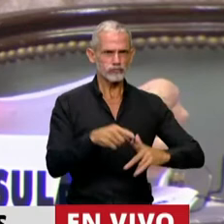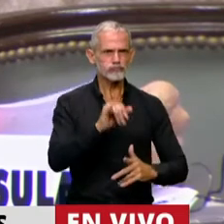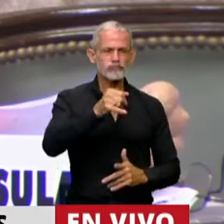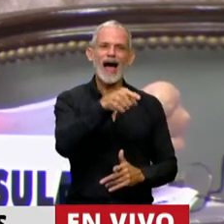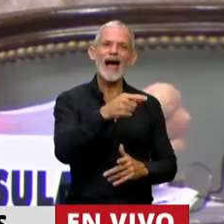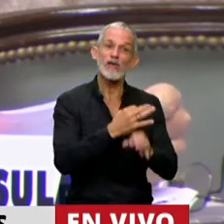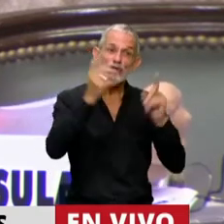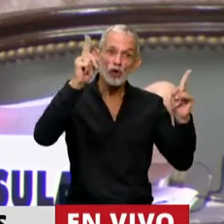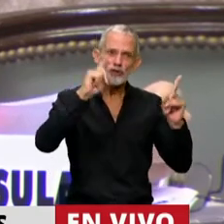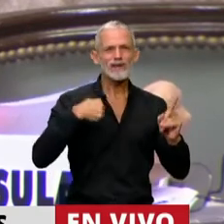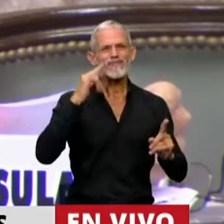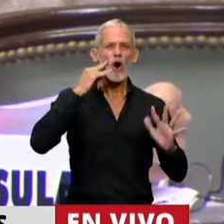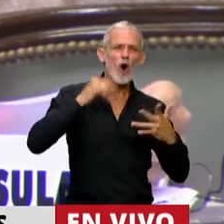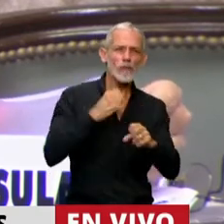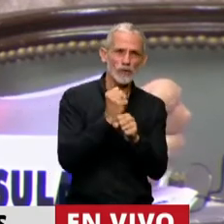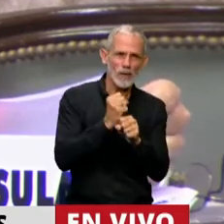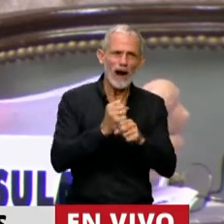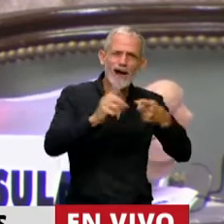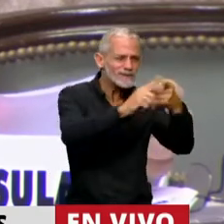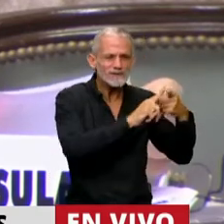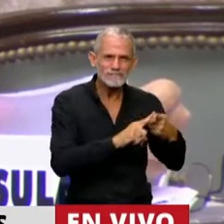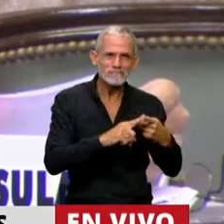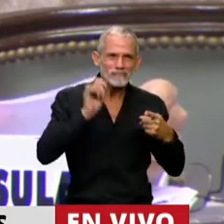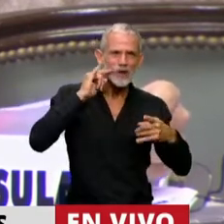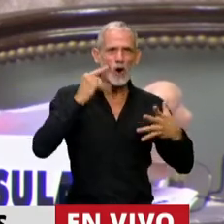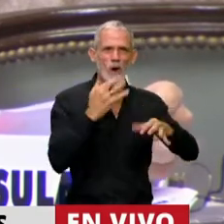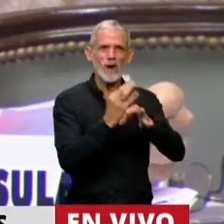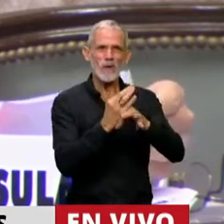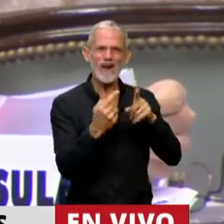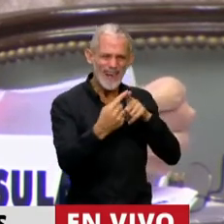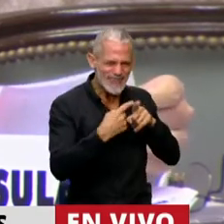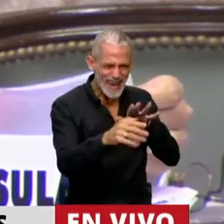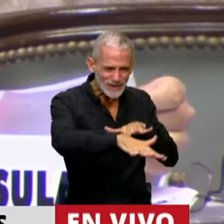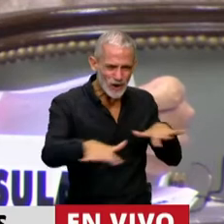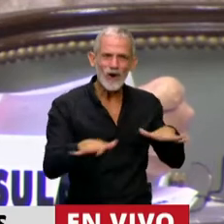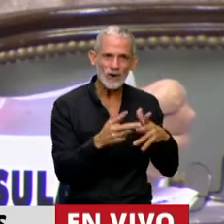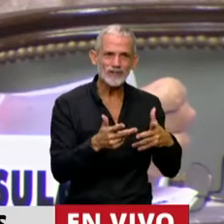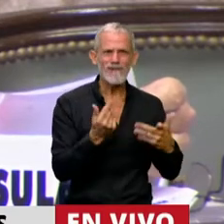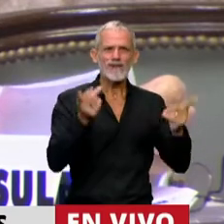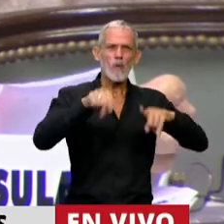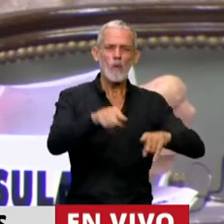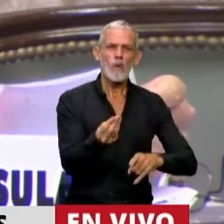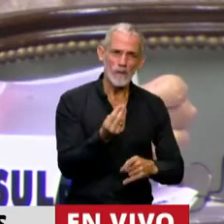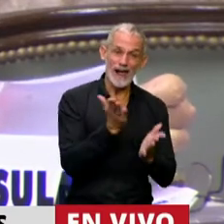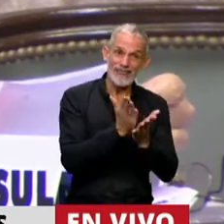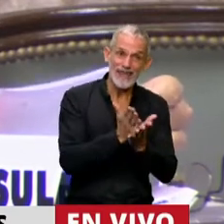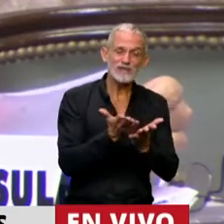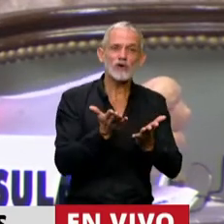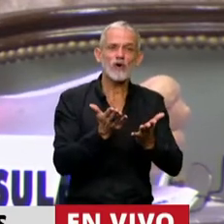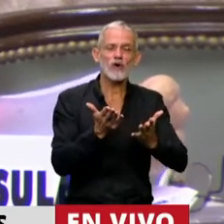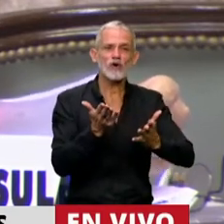los docentes nos sentimos cómodos, trabajando, relacionándonos más directamente con los pibes. Las reivindicaciones,